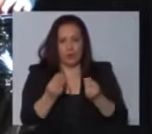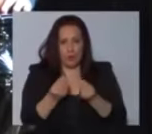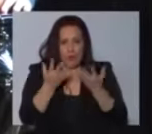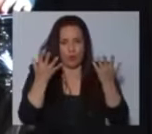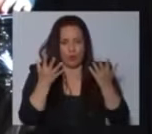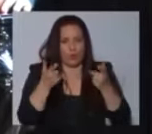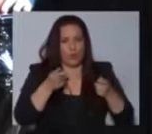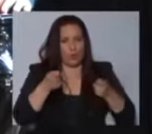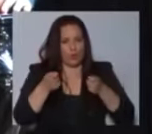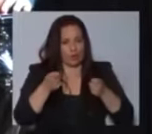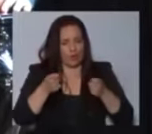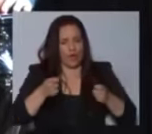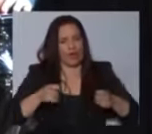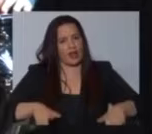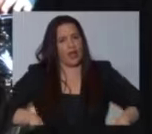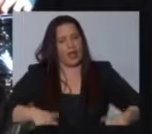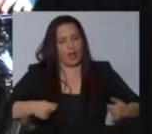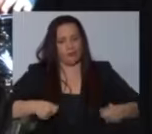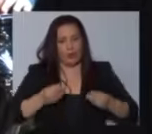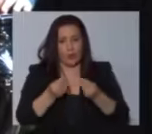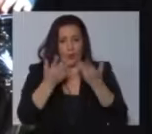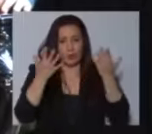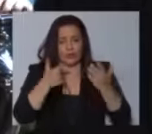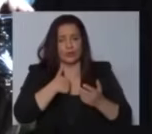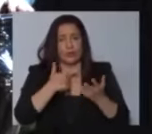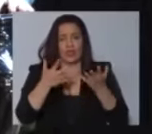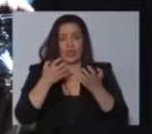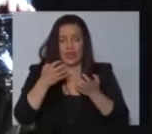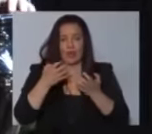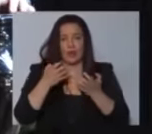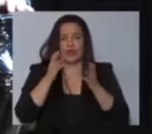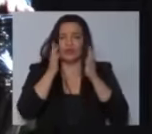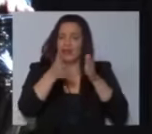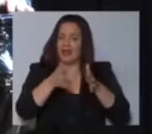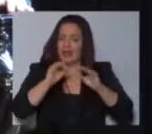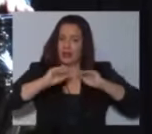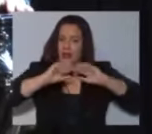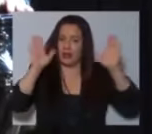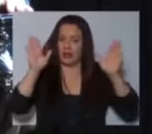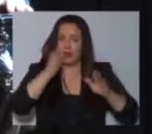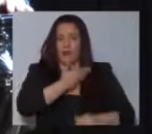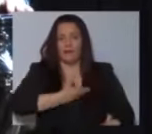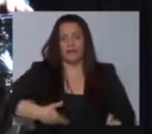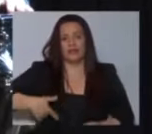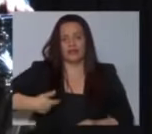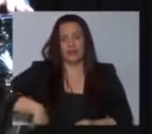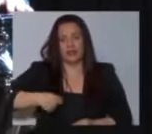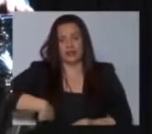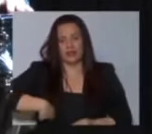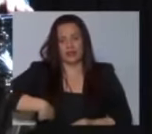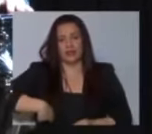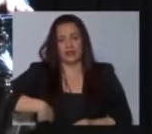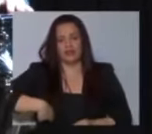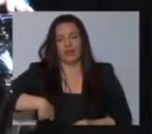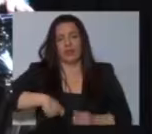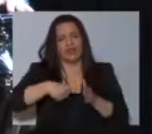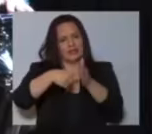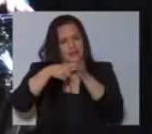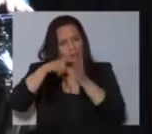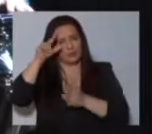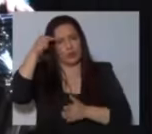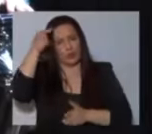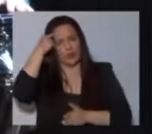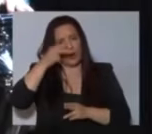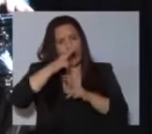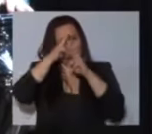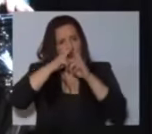ello, quiero dejarle claro al señor presidente de la República que exigimos al gobierno honrar su compromiso de remitir